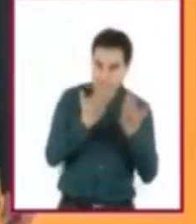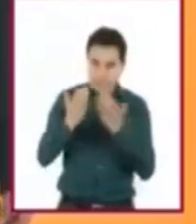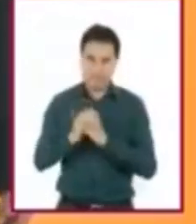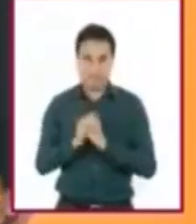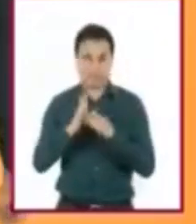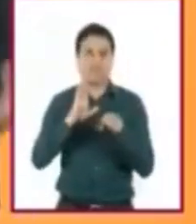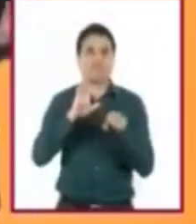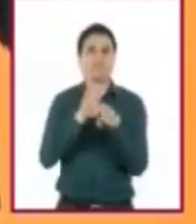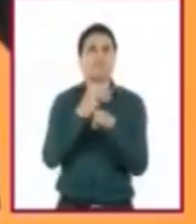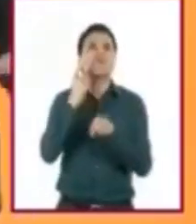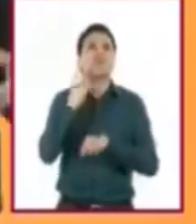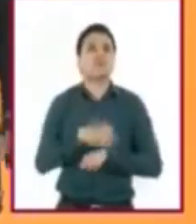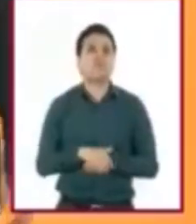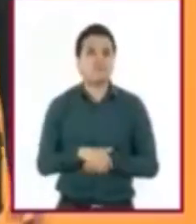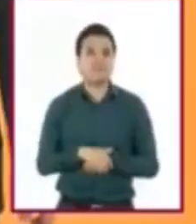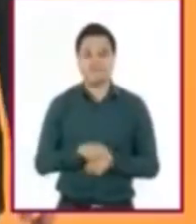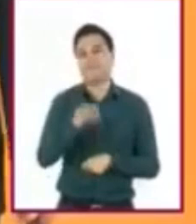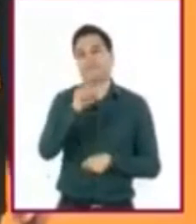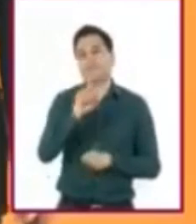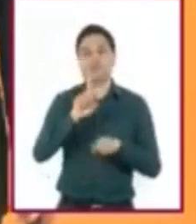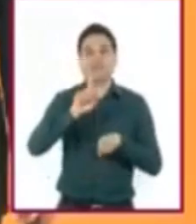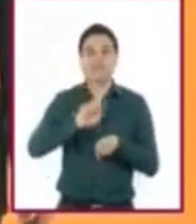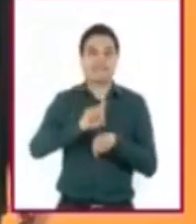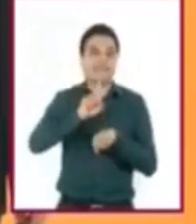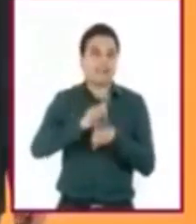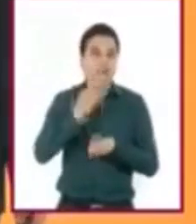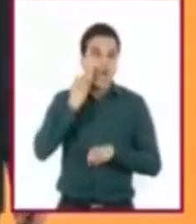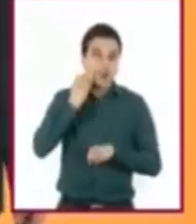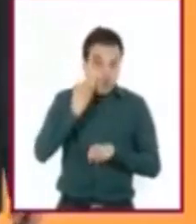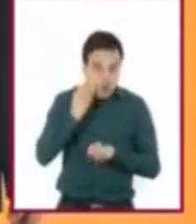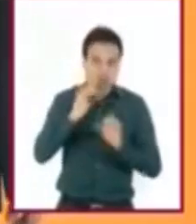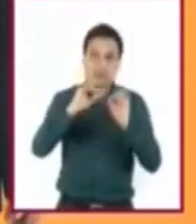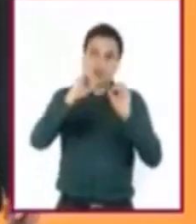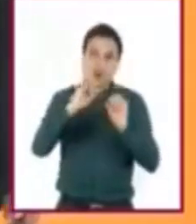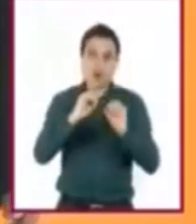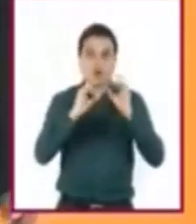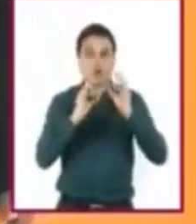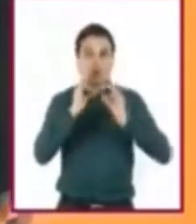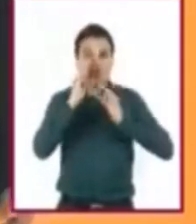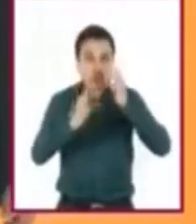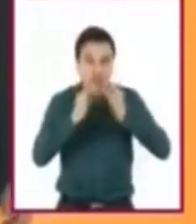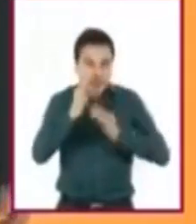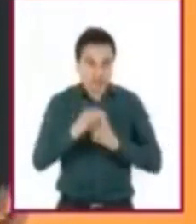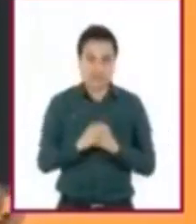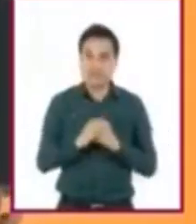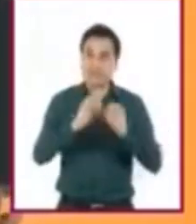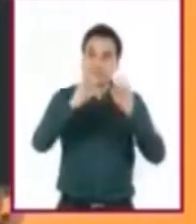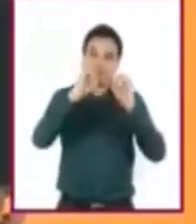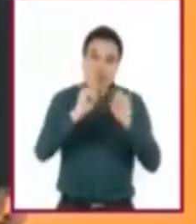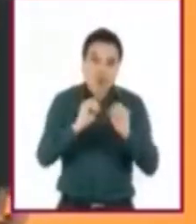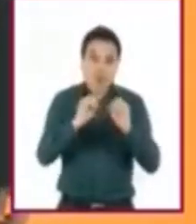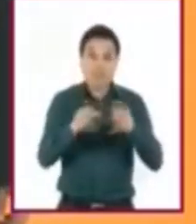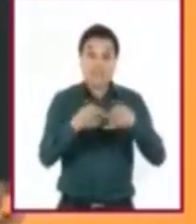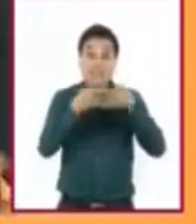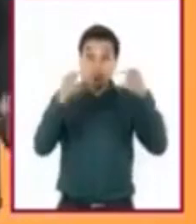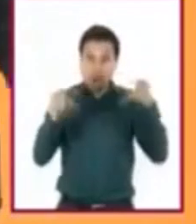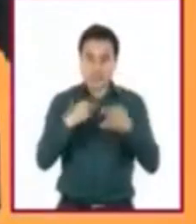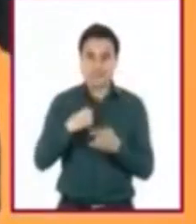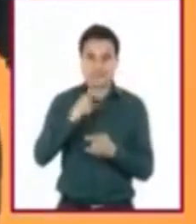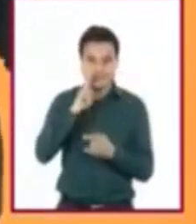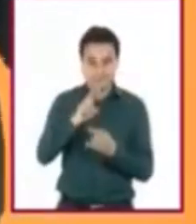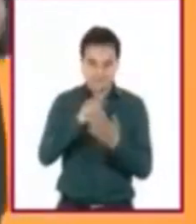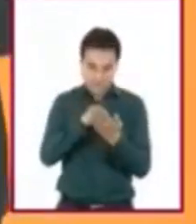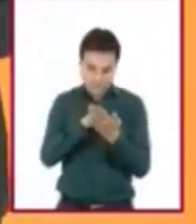la vida diaria o cuando ven alguna noticia o cuando están estudiando alguna lección de historia en donde tenemos un hecho histórico, pero